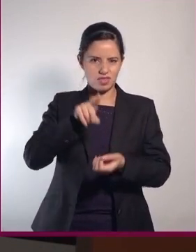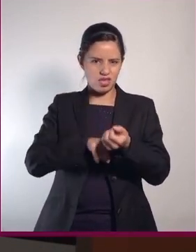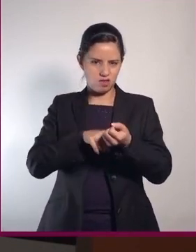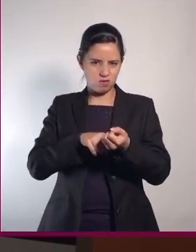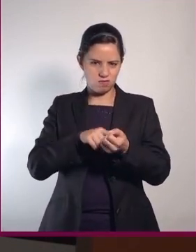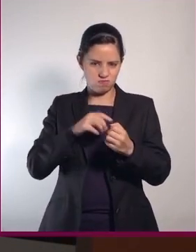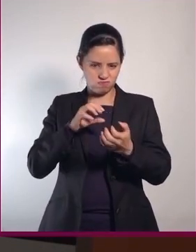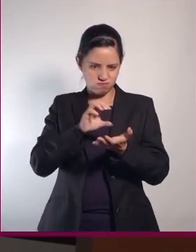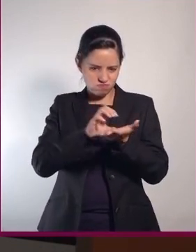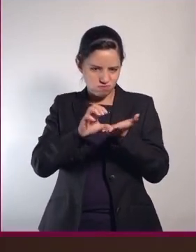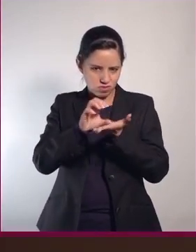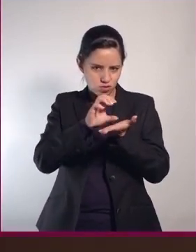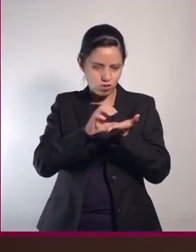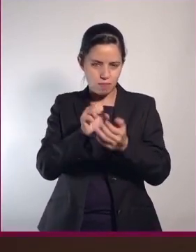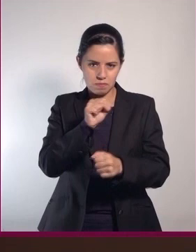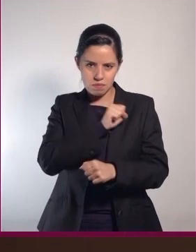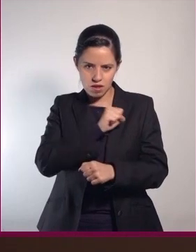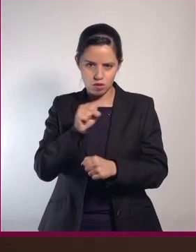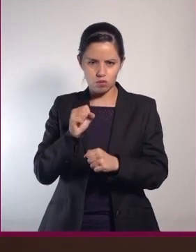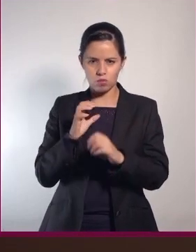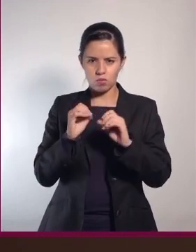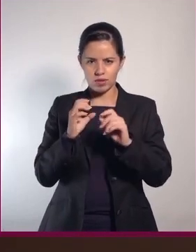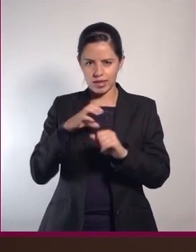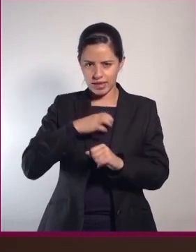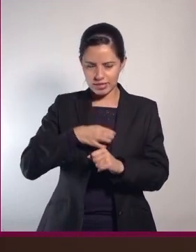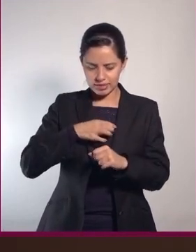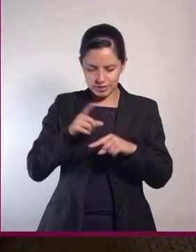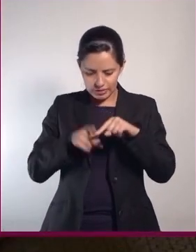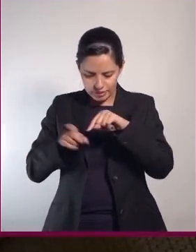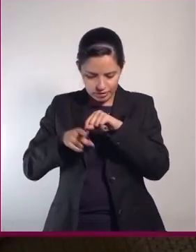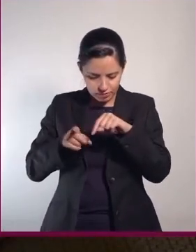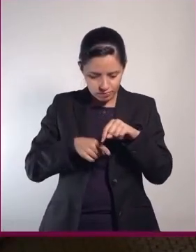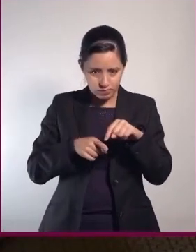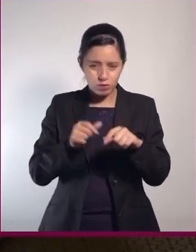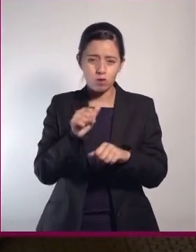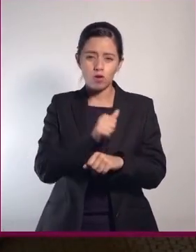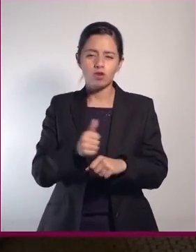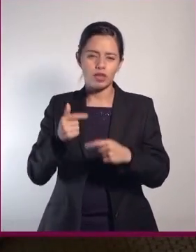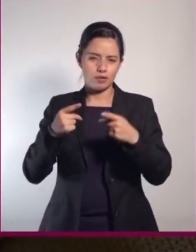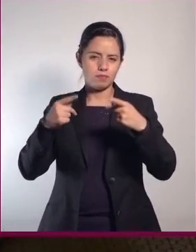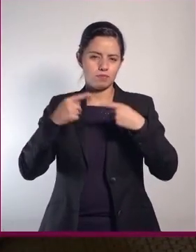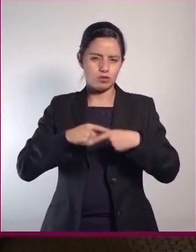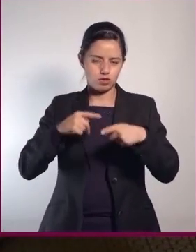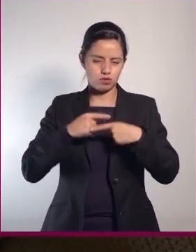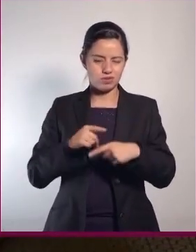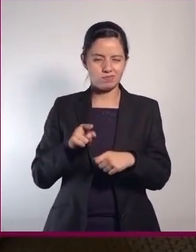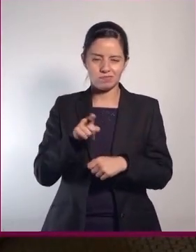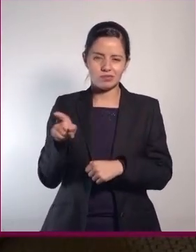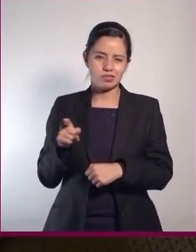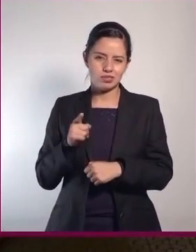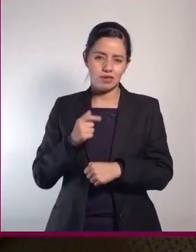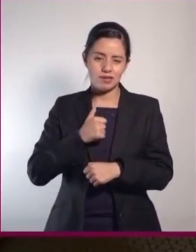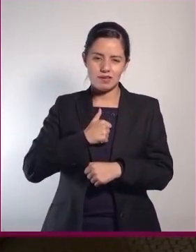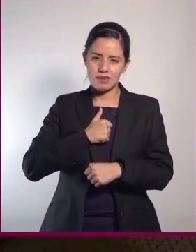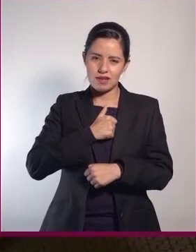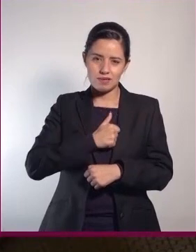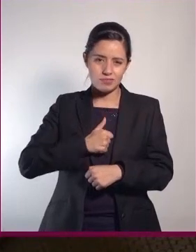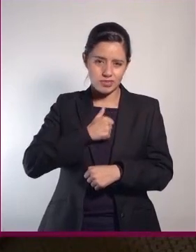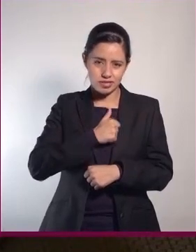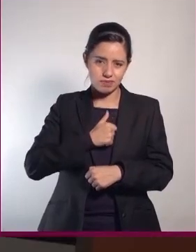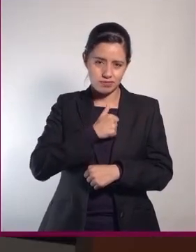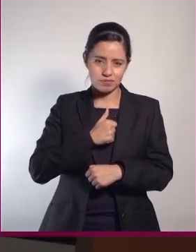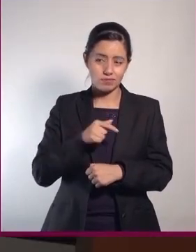o el cáncer de mi cuerpo. Y habrá personas que lamentablemente, cuando son diagnosticados, el tratamiento no va a ser